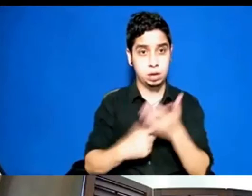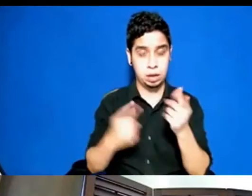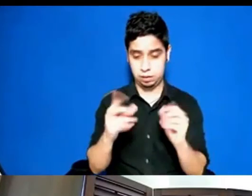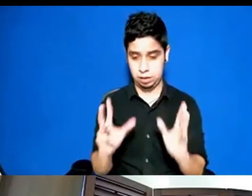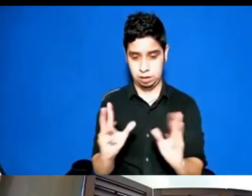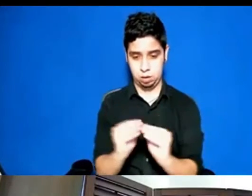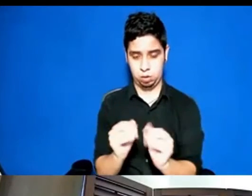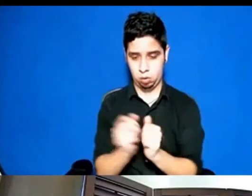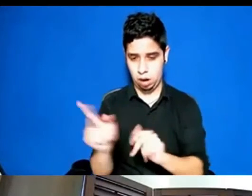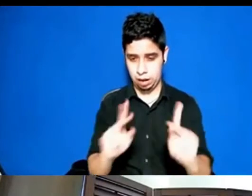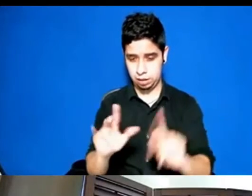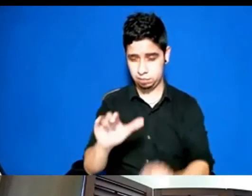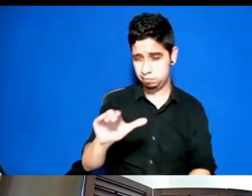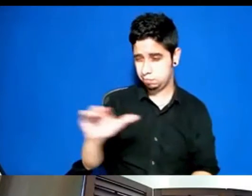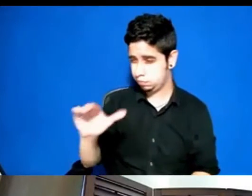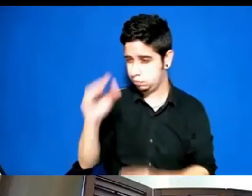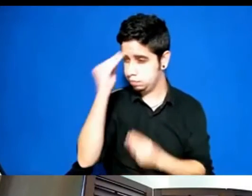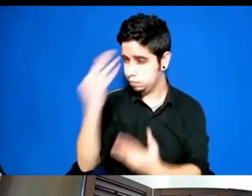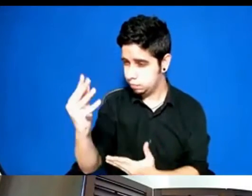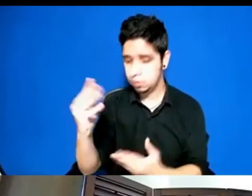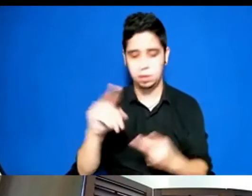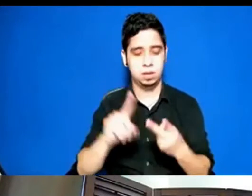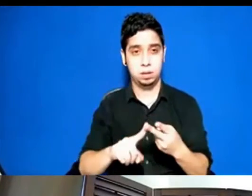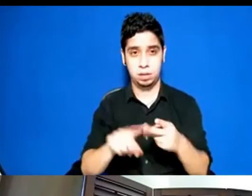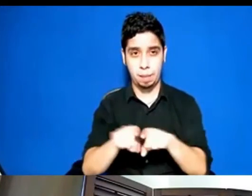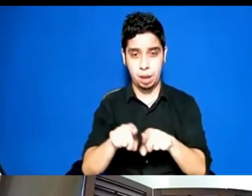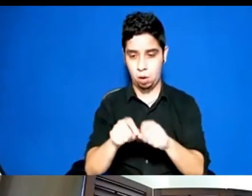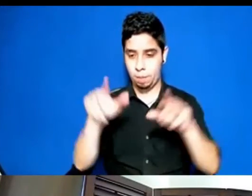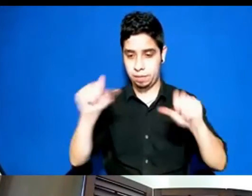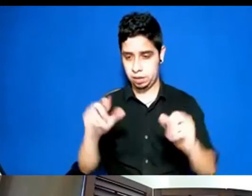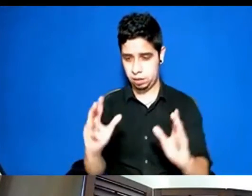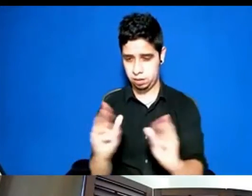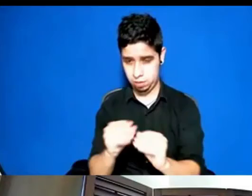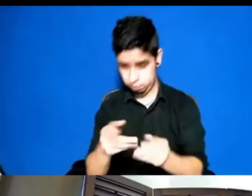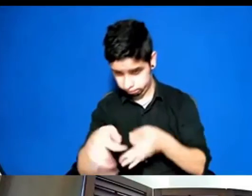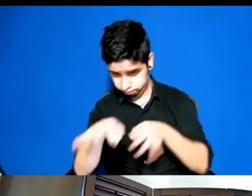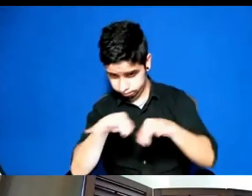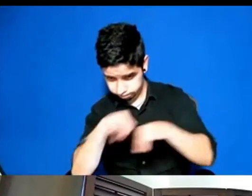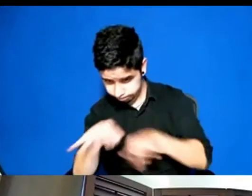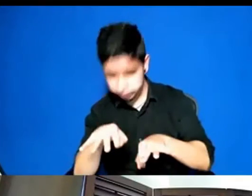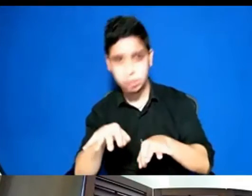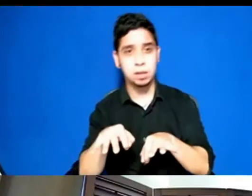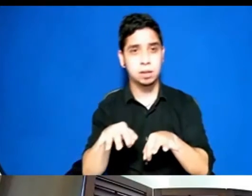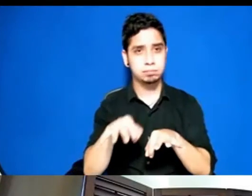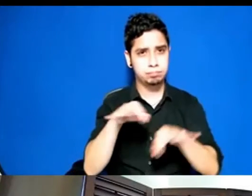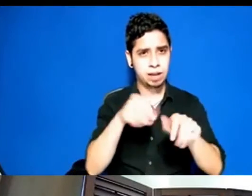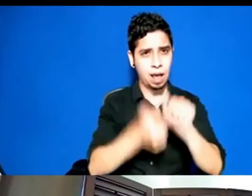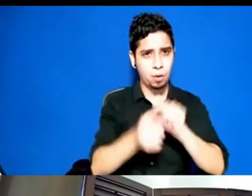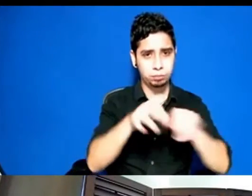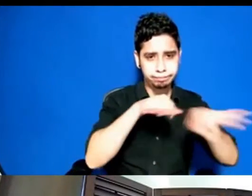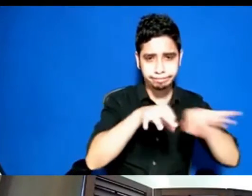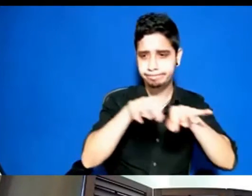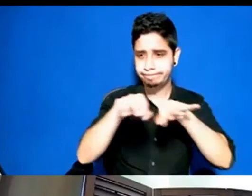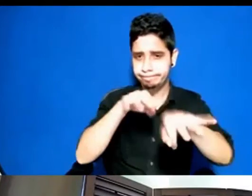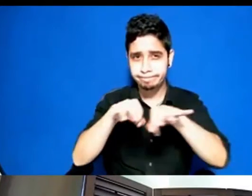del condominio, se reúnen con los presidentes, con todo el mundo, les explican y en muchos